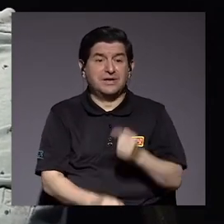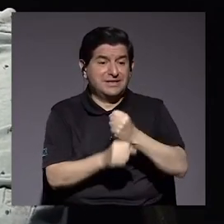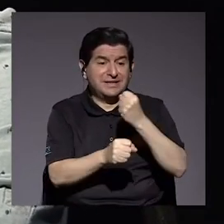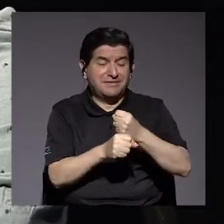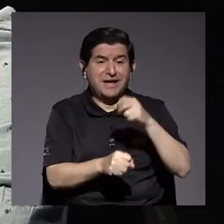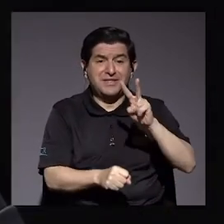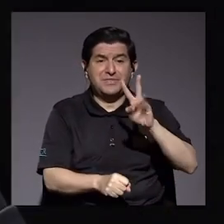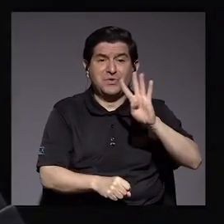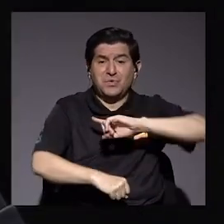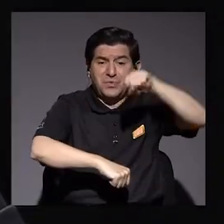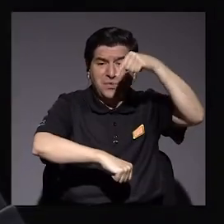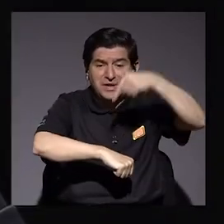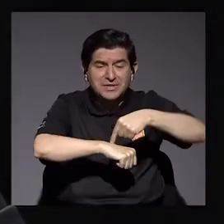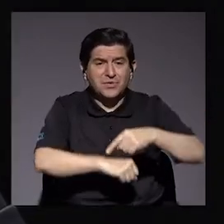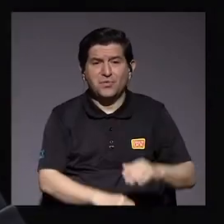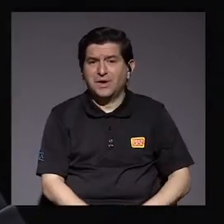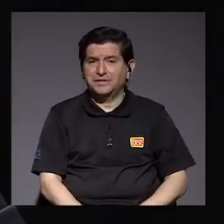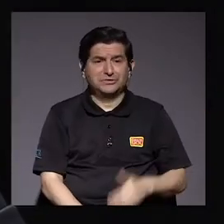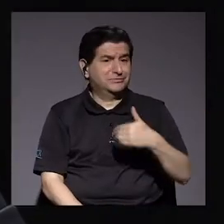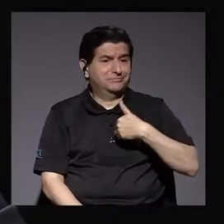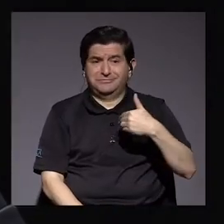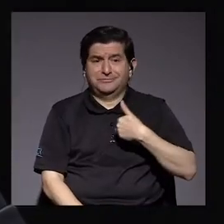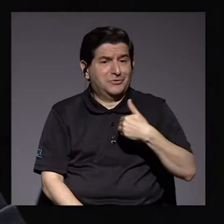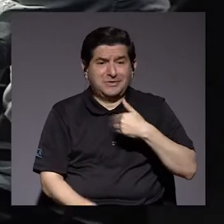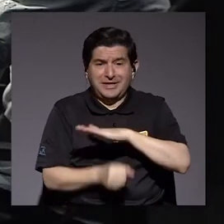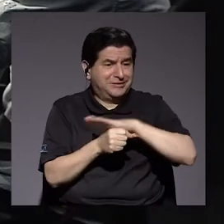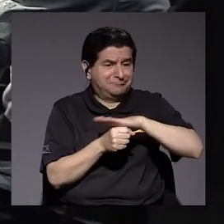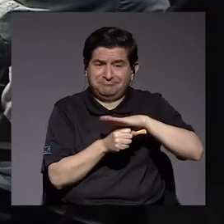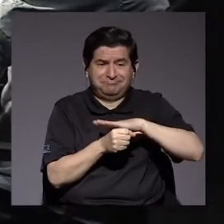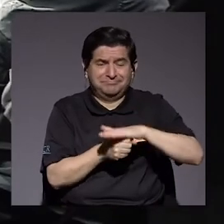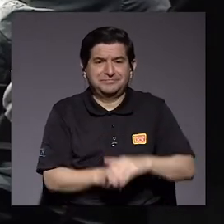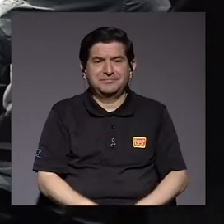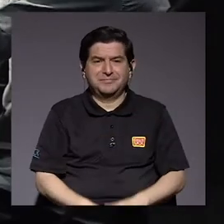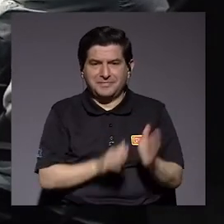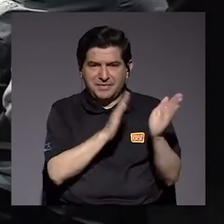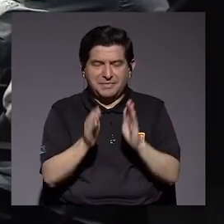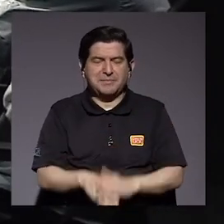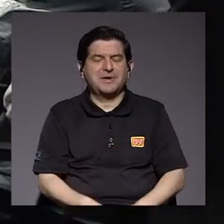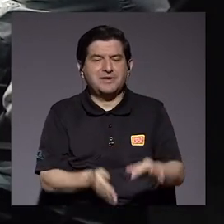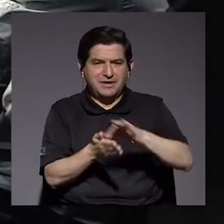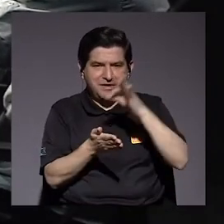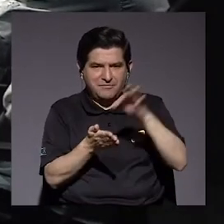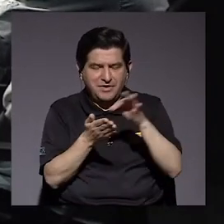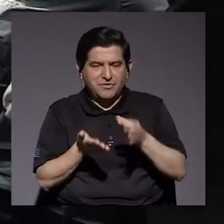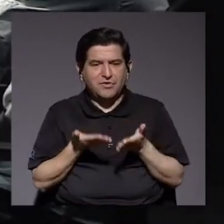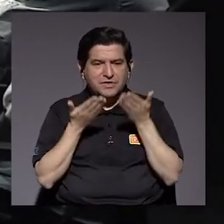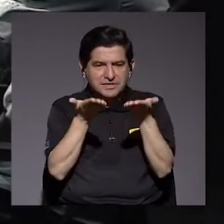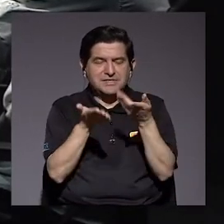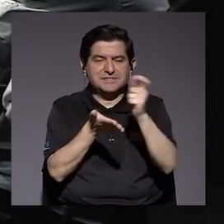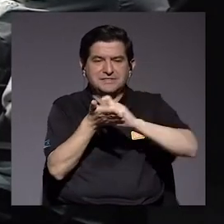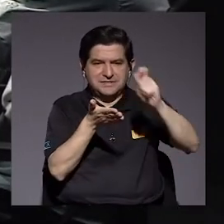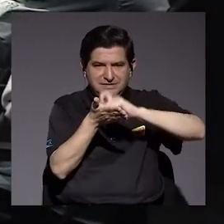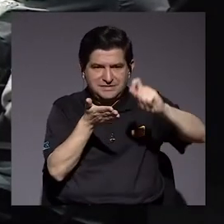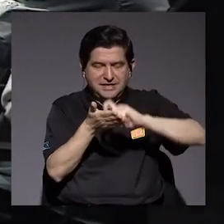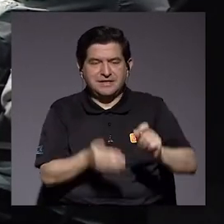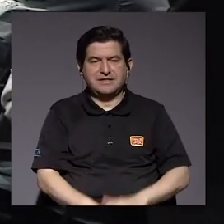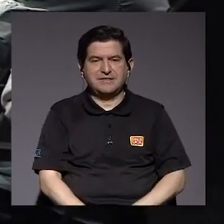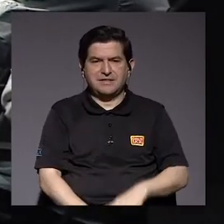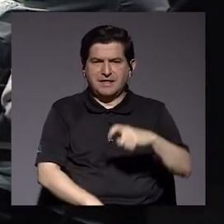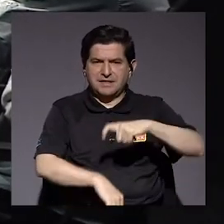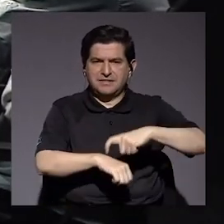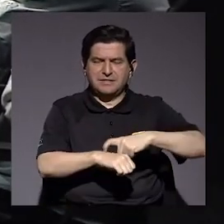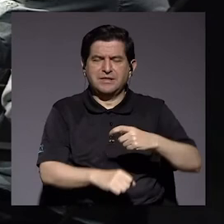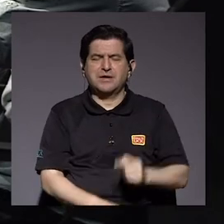horas. ¿24 horas? Sí, para listar las raciones de frijol para los diarios que se están entregando en las escuelas. ¿Son tiempos de bonanza para